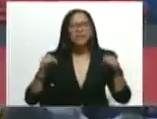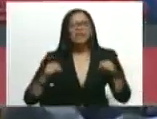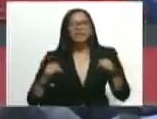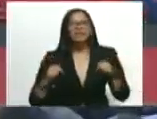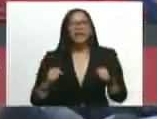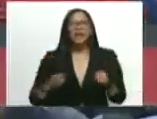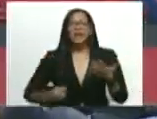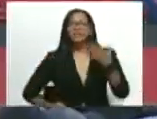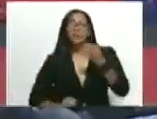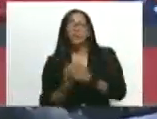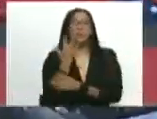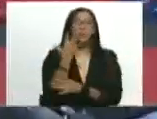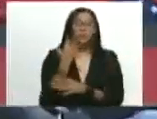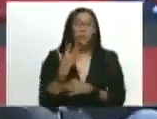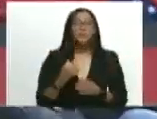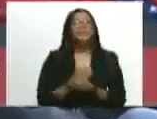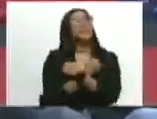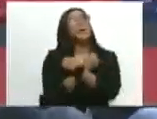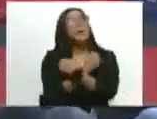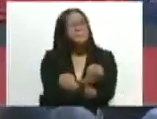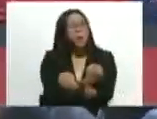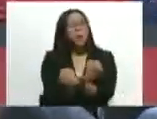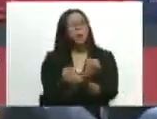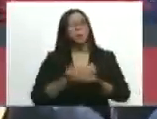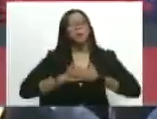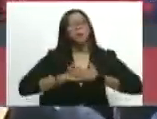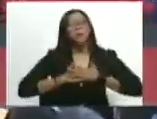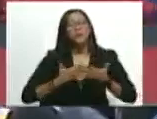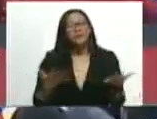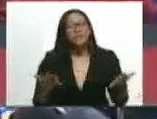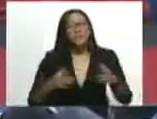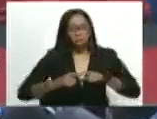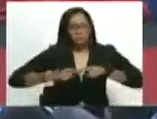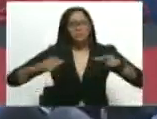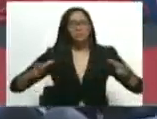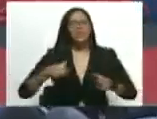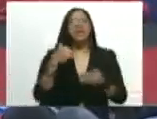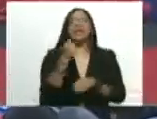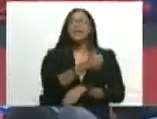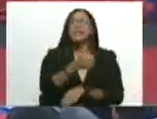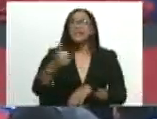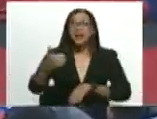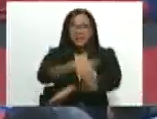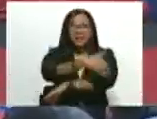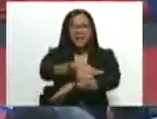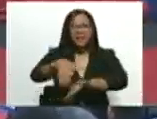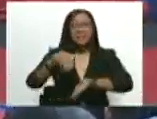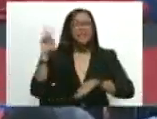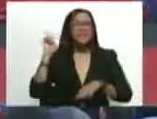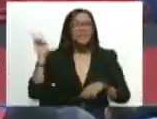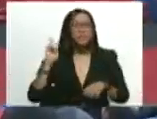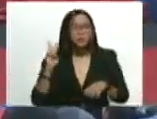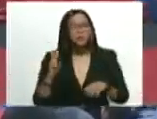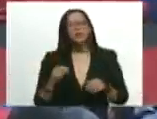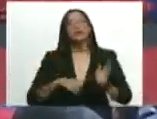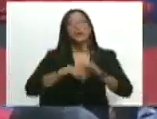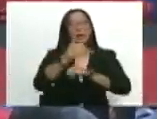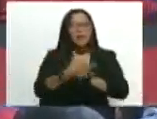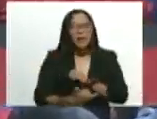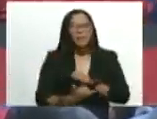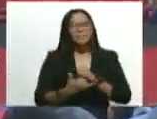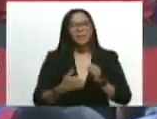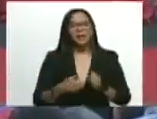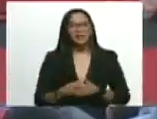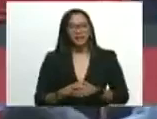esta explosión de amor que ha sido que en cada calle de Venezuela hay testigos ejemplar de eso